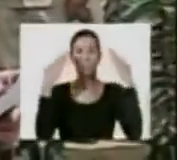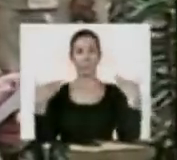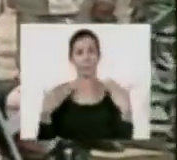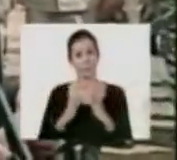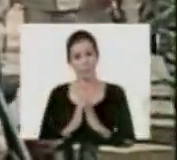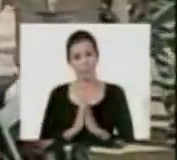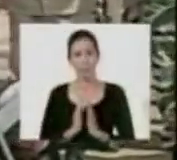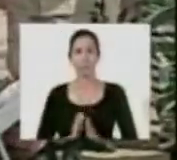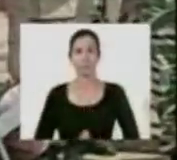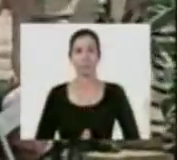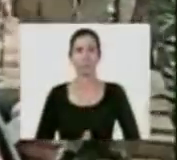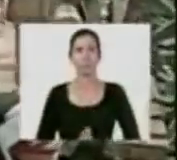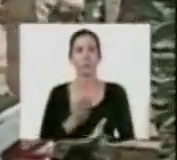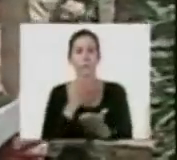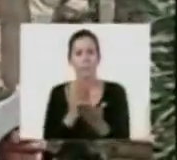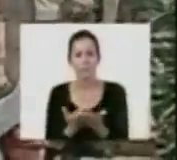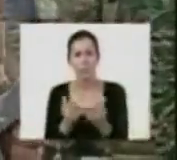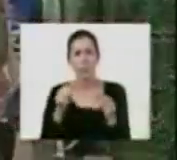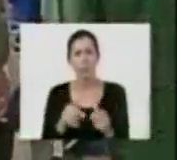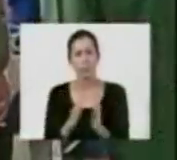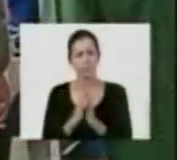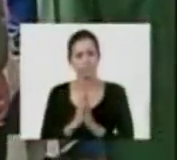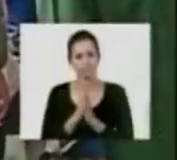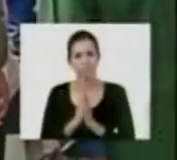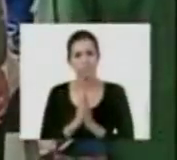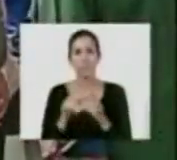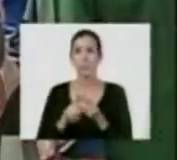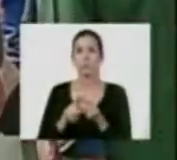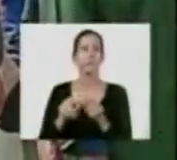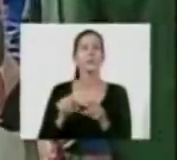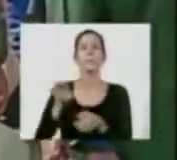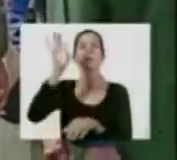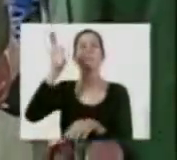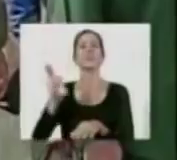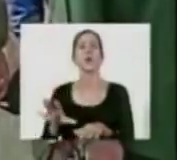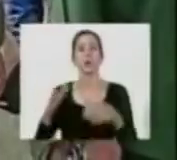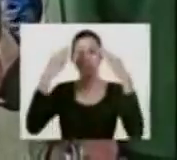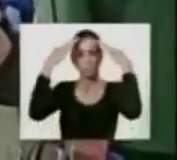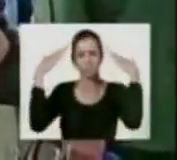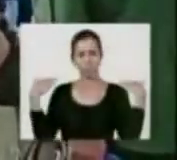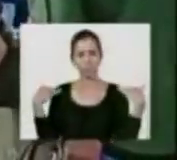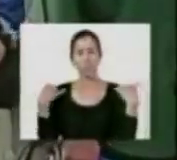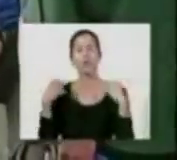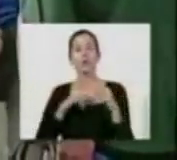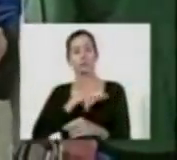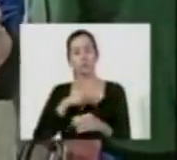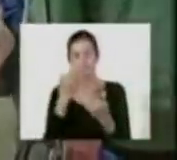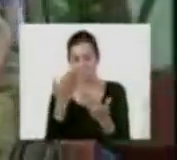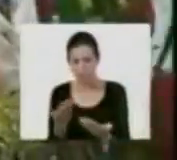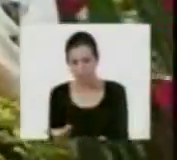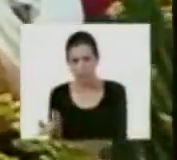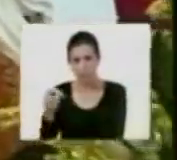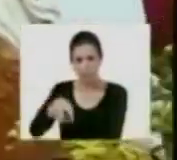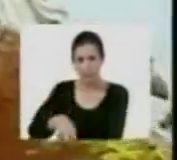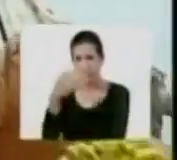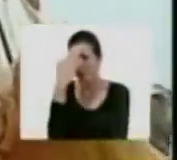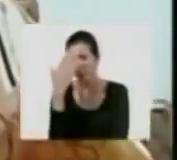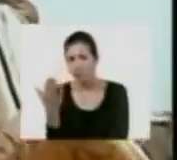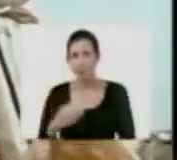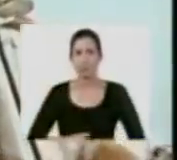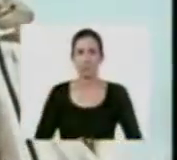quien veneramos en este día como divina pastora, aquí nos tienes a tus pies. Invocamos,